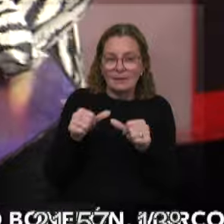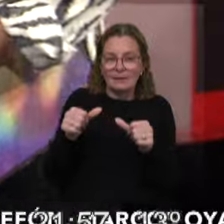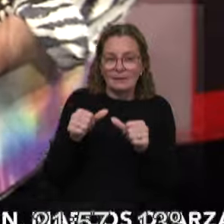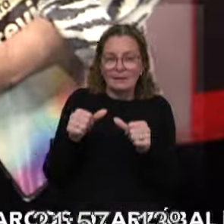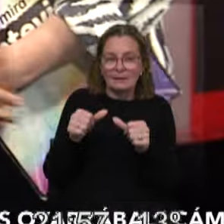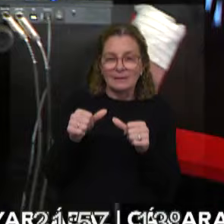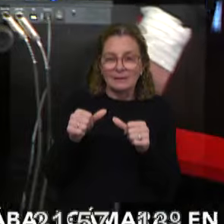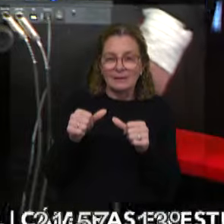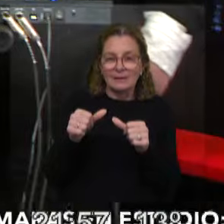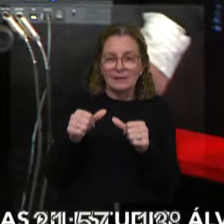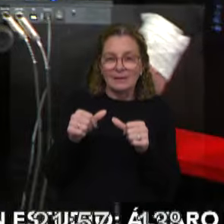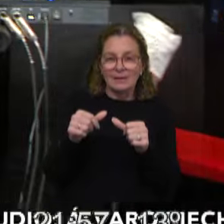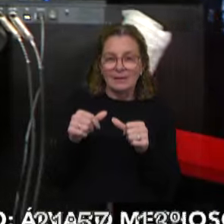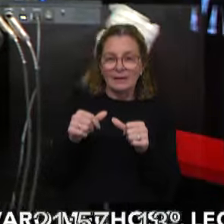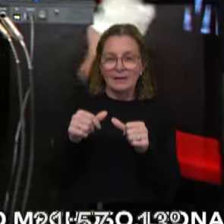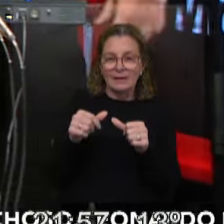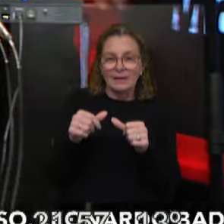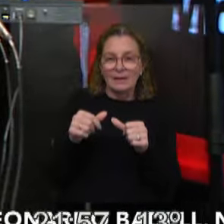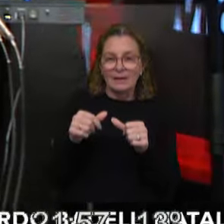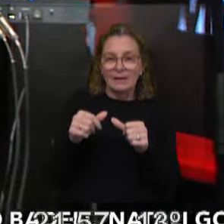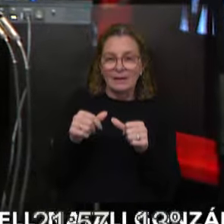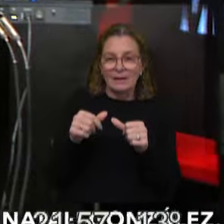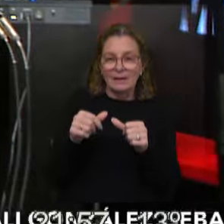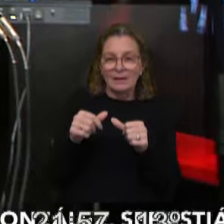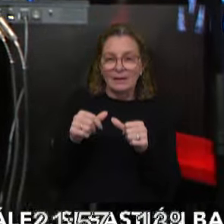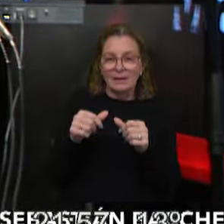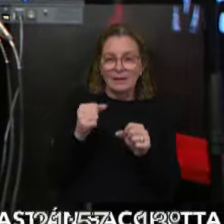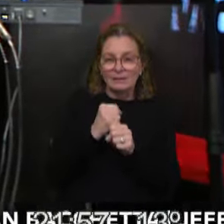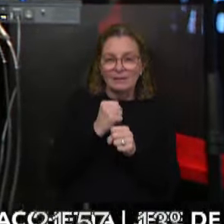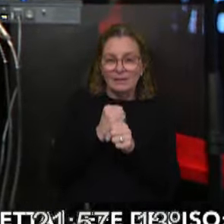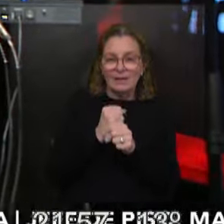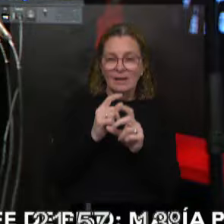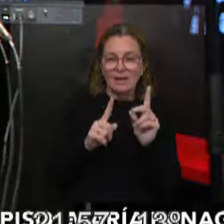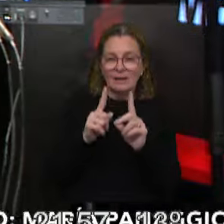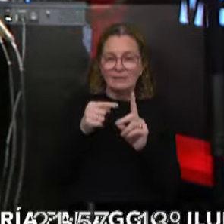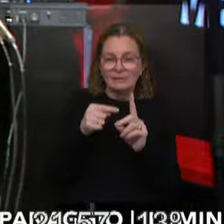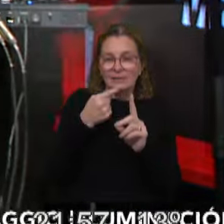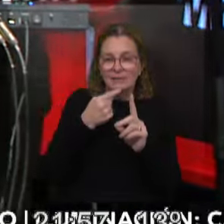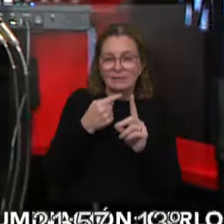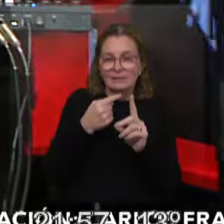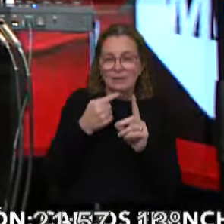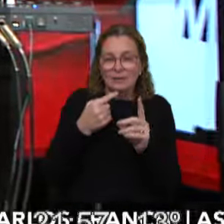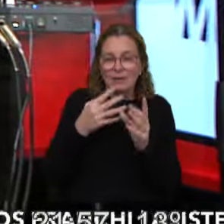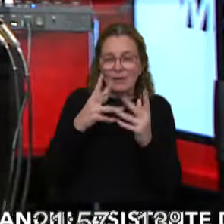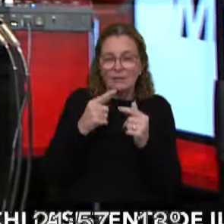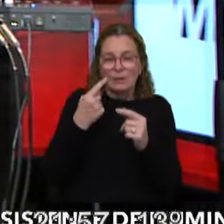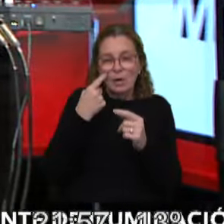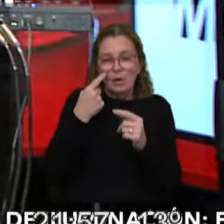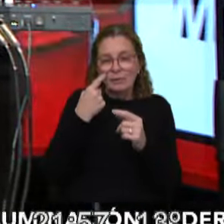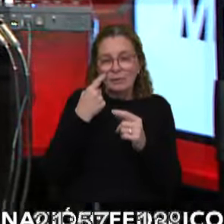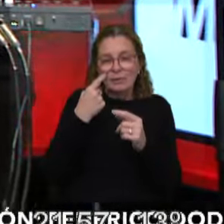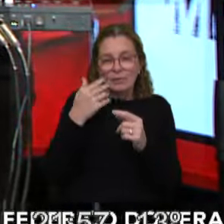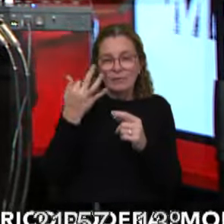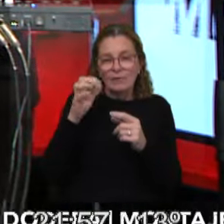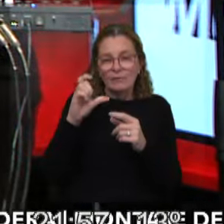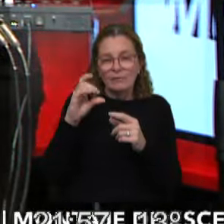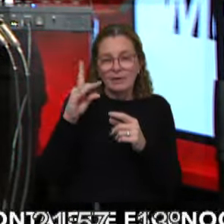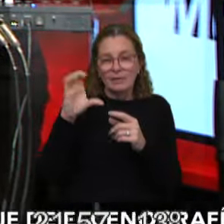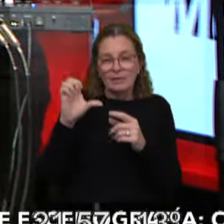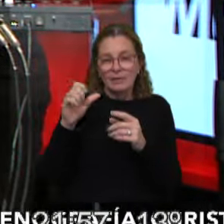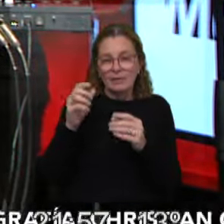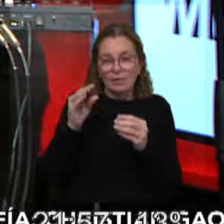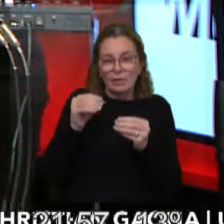la dinámica de la vida hacemos como medio todos juntos, hasta laburamos juntos, o sea que eso a veces se diluye un poco. Pero cuando nos conocimos, Fede venía como con un puñadito de